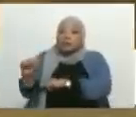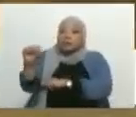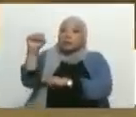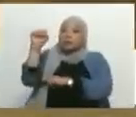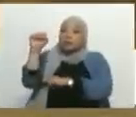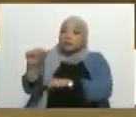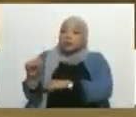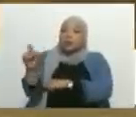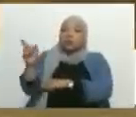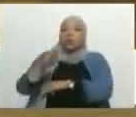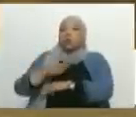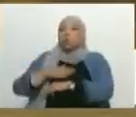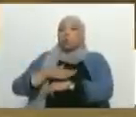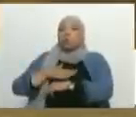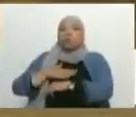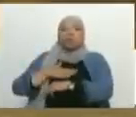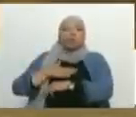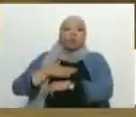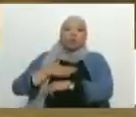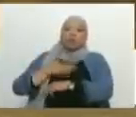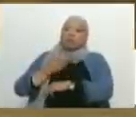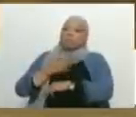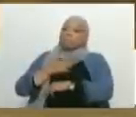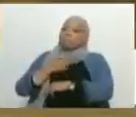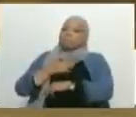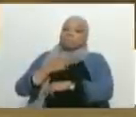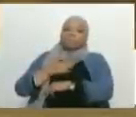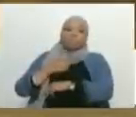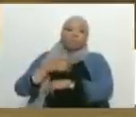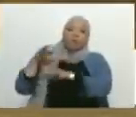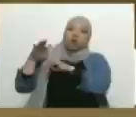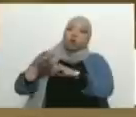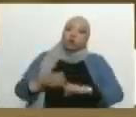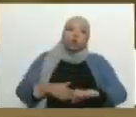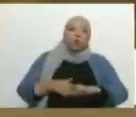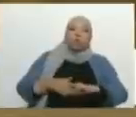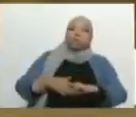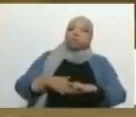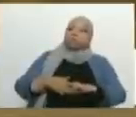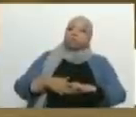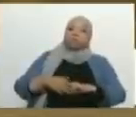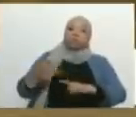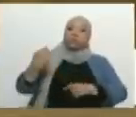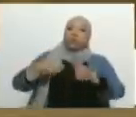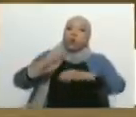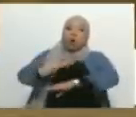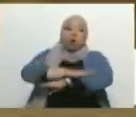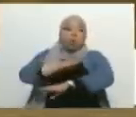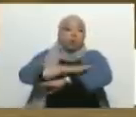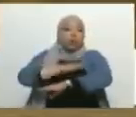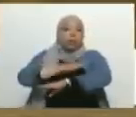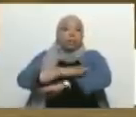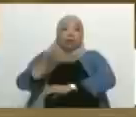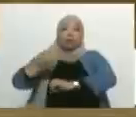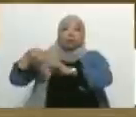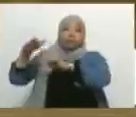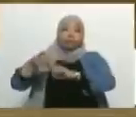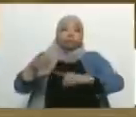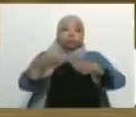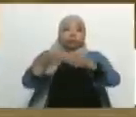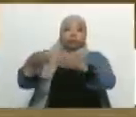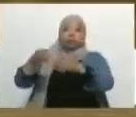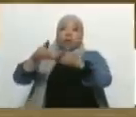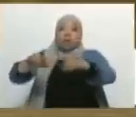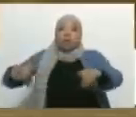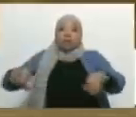autista, no pueden ser objeto de discriminación cualquier intento, conducta o acto de segregación,